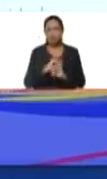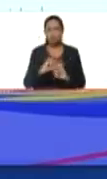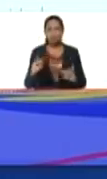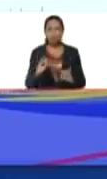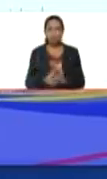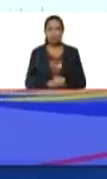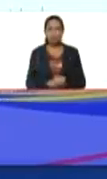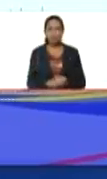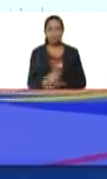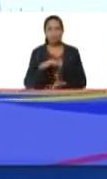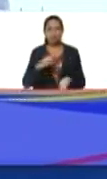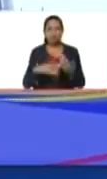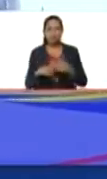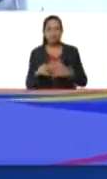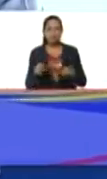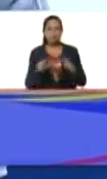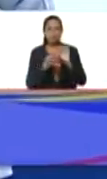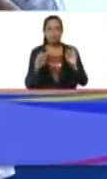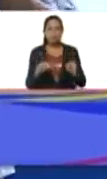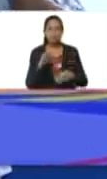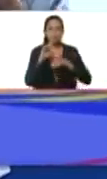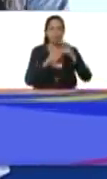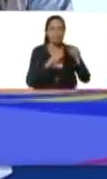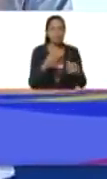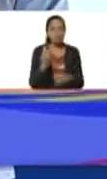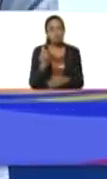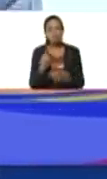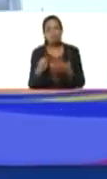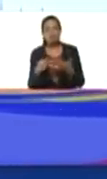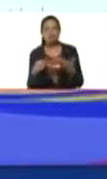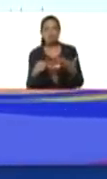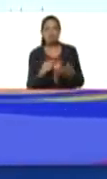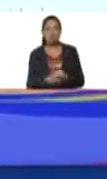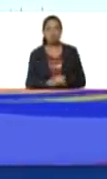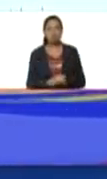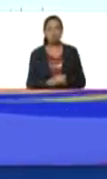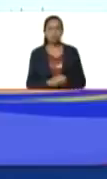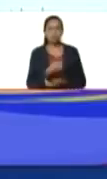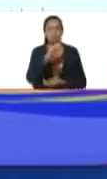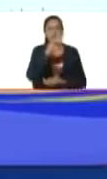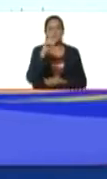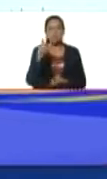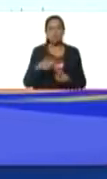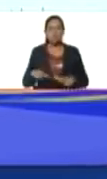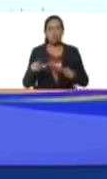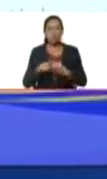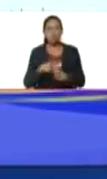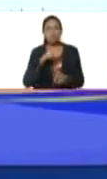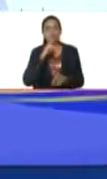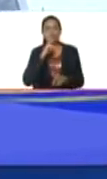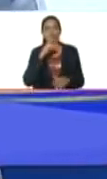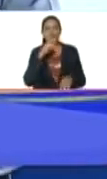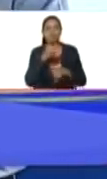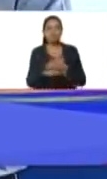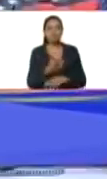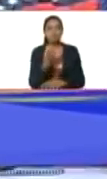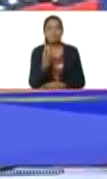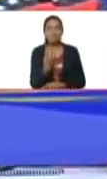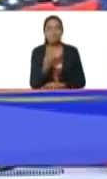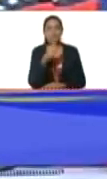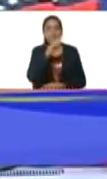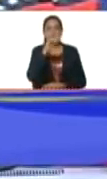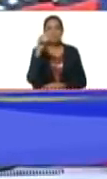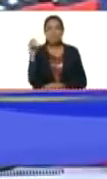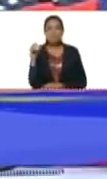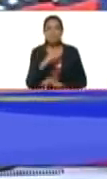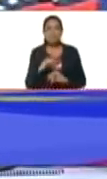que estamos en la ruta burocrática para comprar patrullas rústicas para estos 100 cuadrantes de difícil acceso. Que te faltan 100 patrullas.